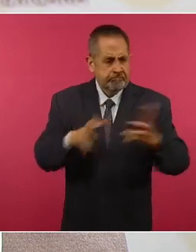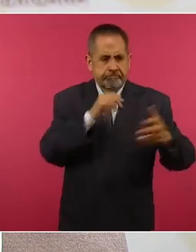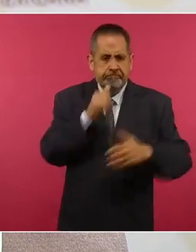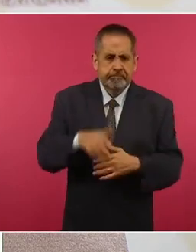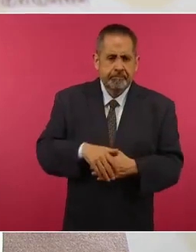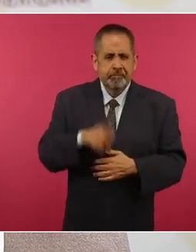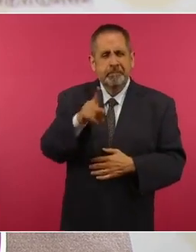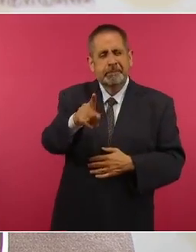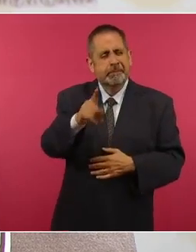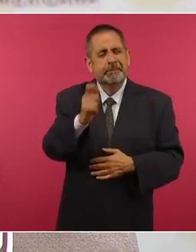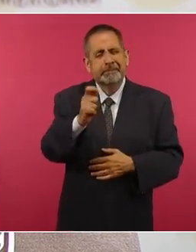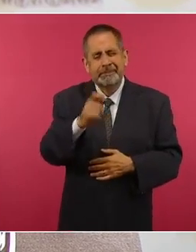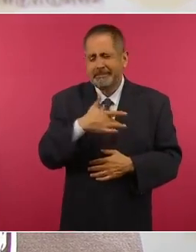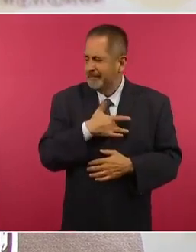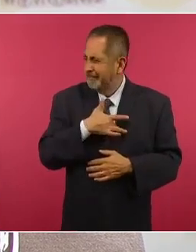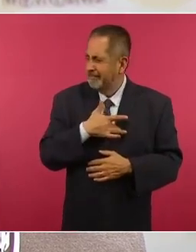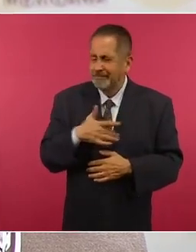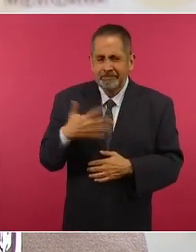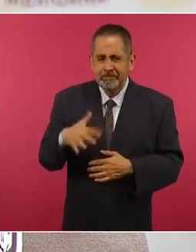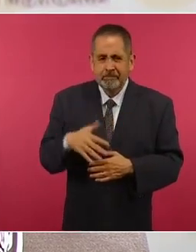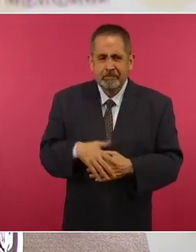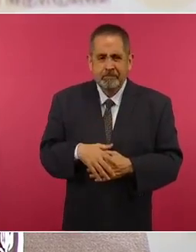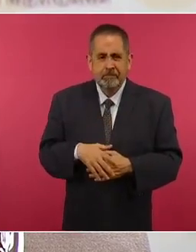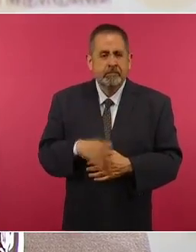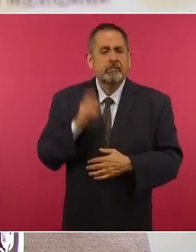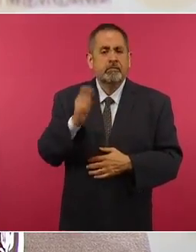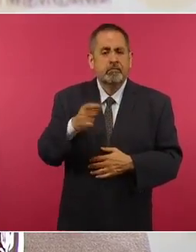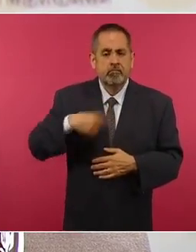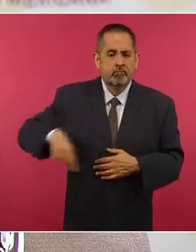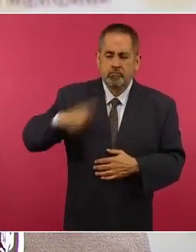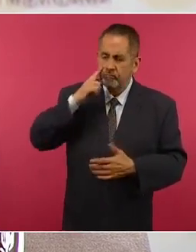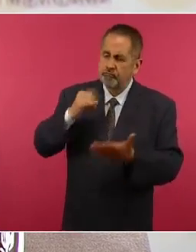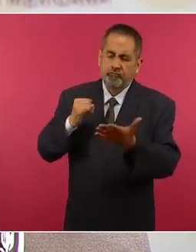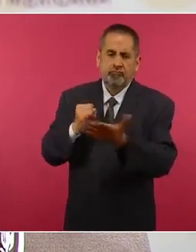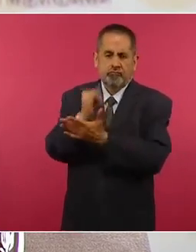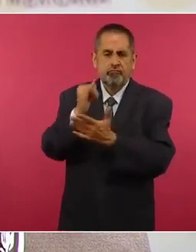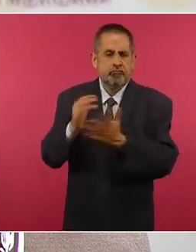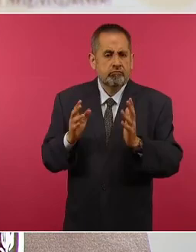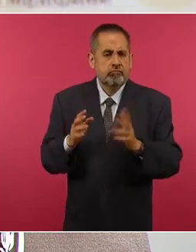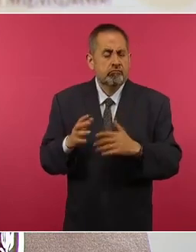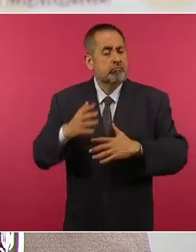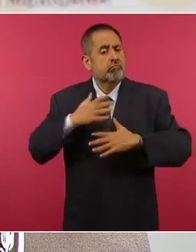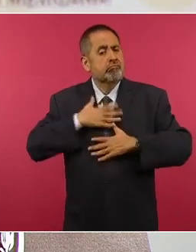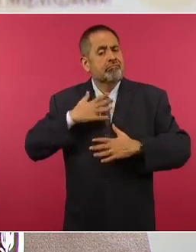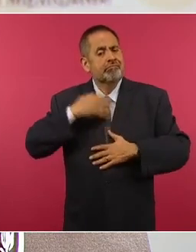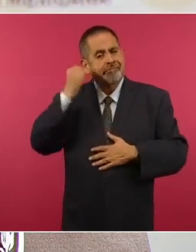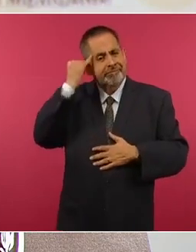duele es que si se toma una decisión. Yo era partidario